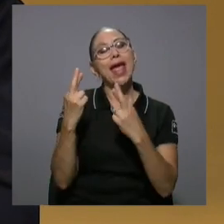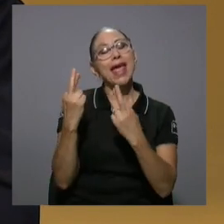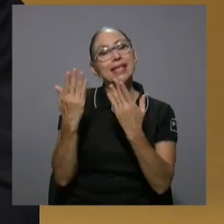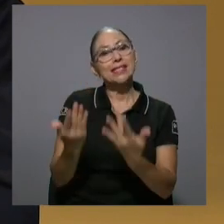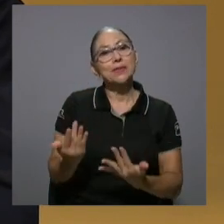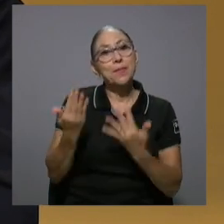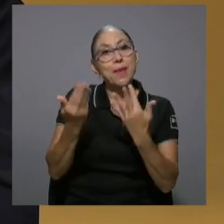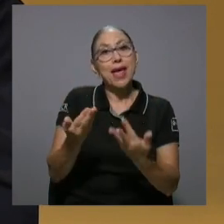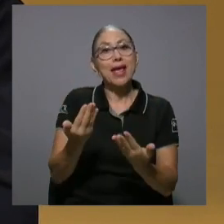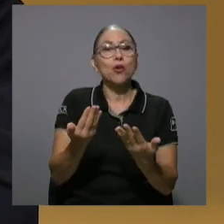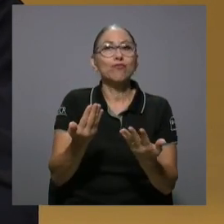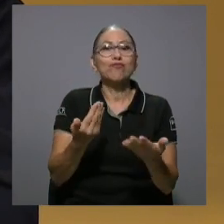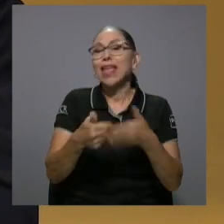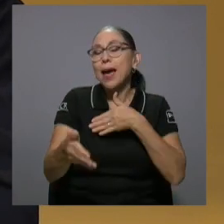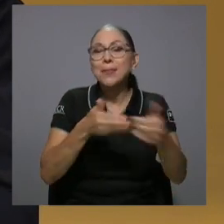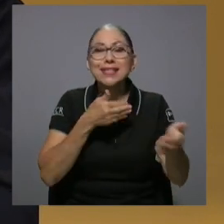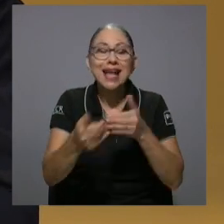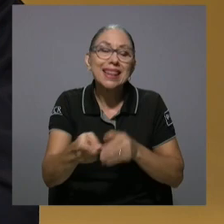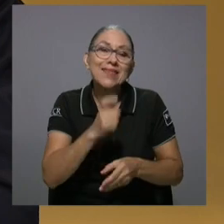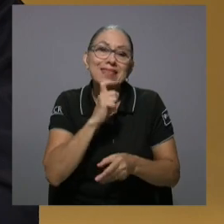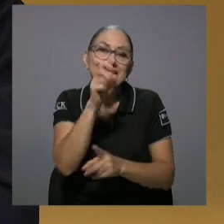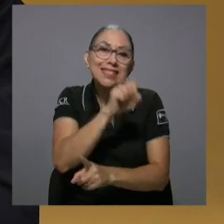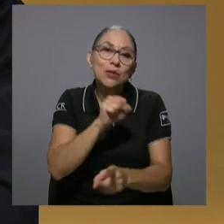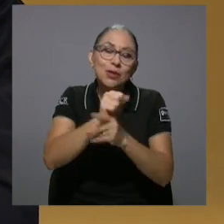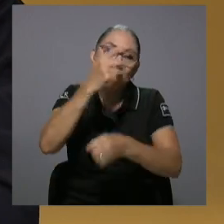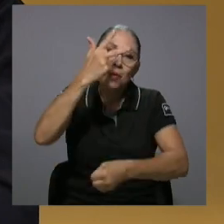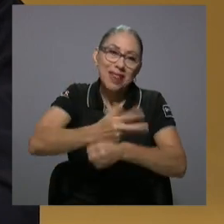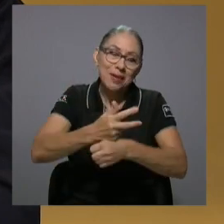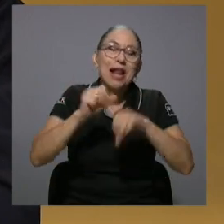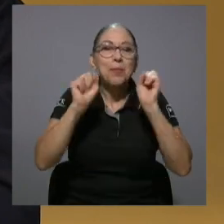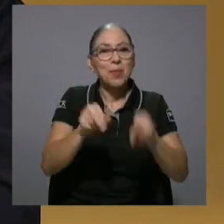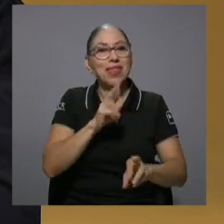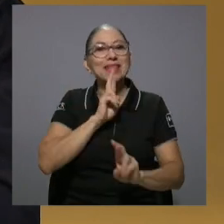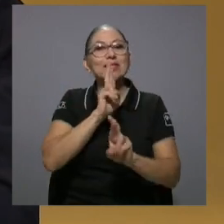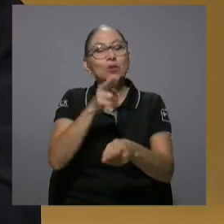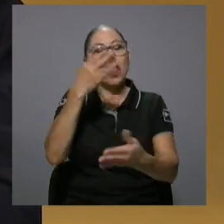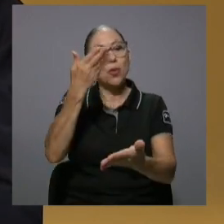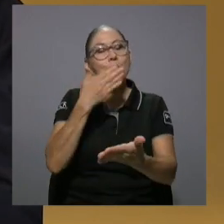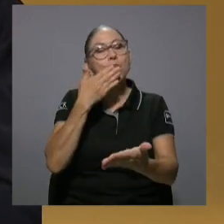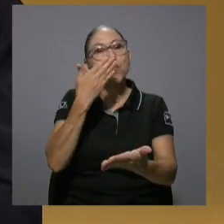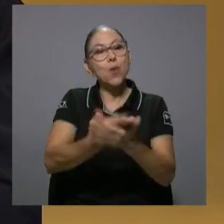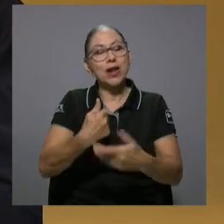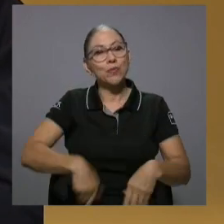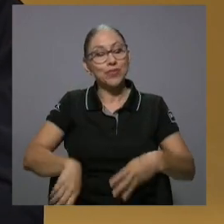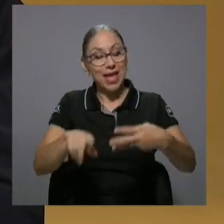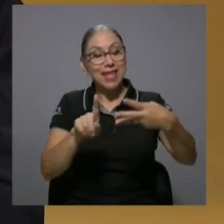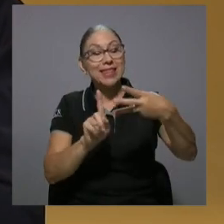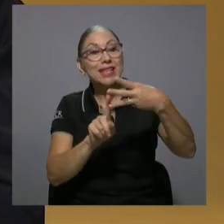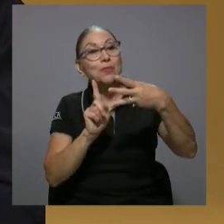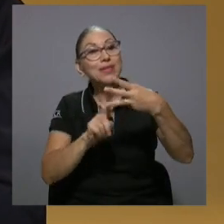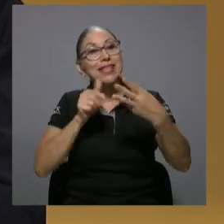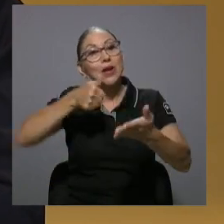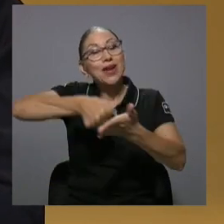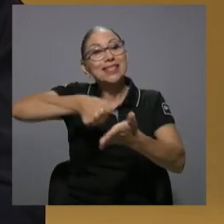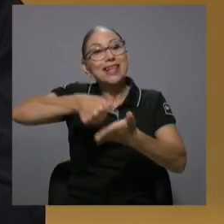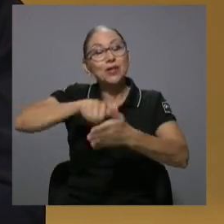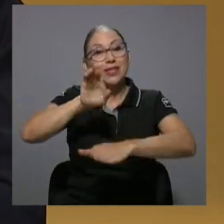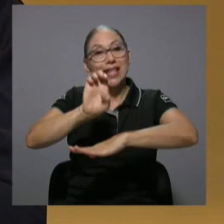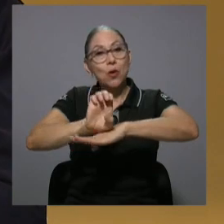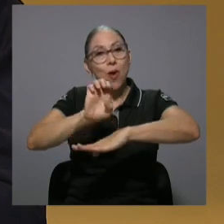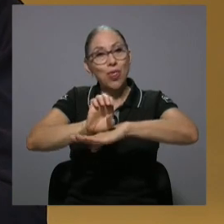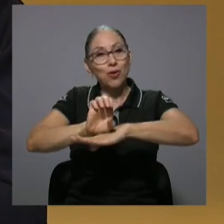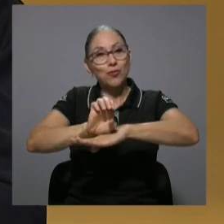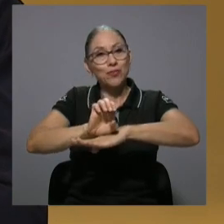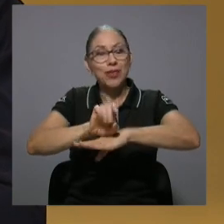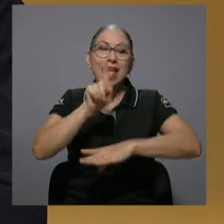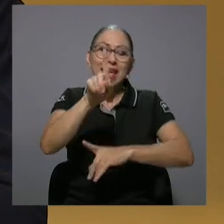las difíciles circunstancias de Guatemala suficientemente bueno. Después siguieron las elecciones de Ecuador, en medio